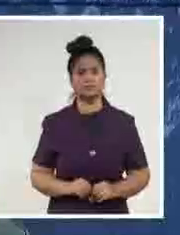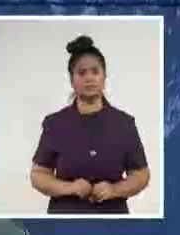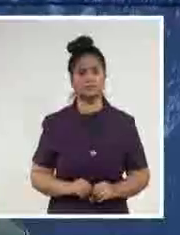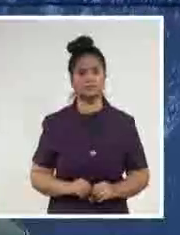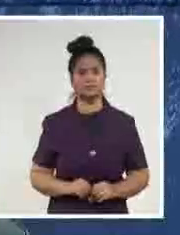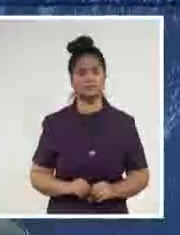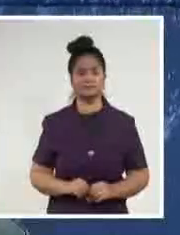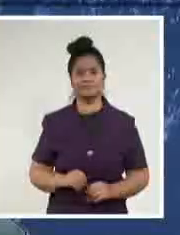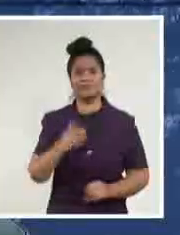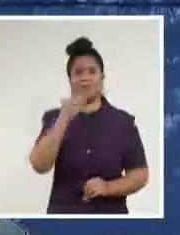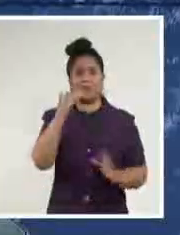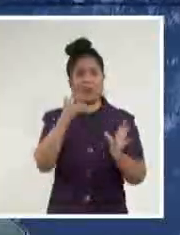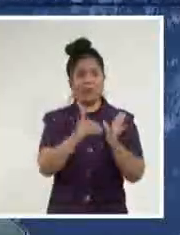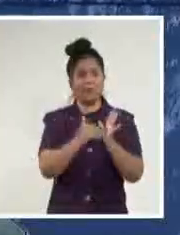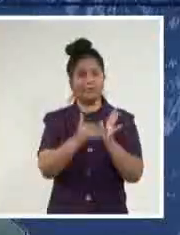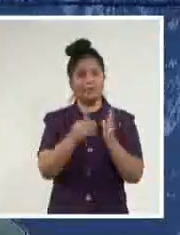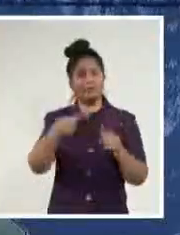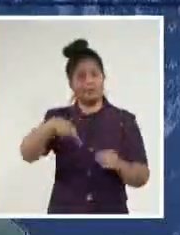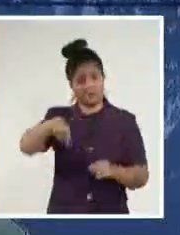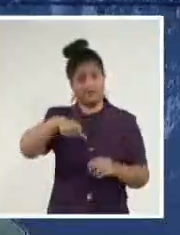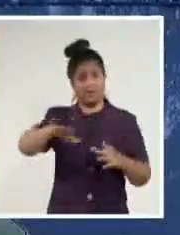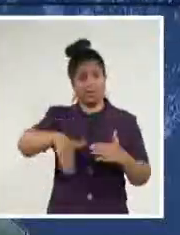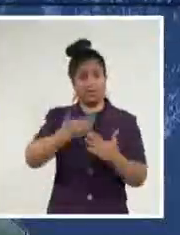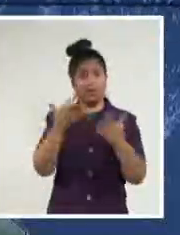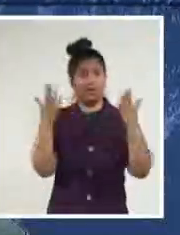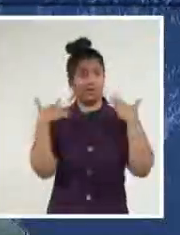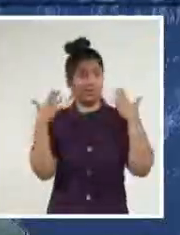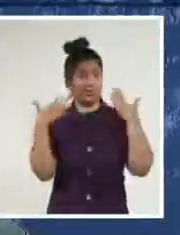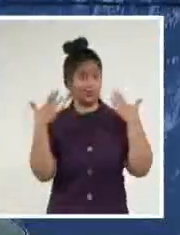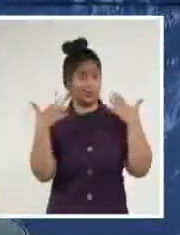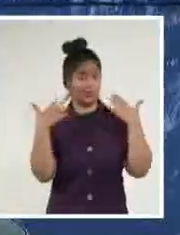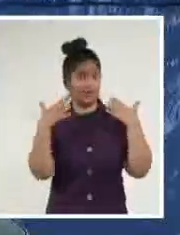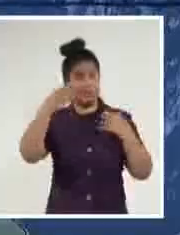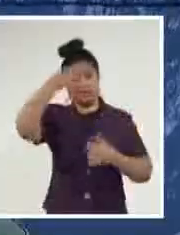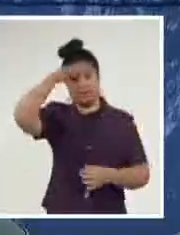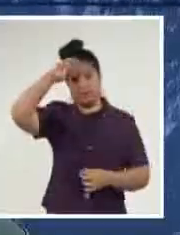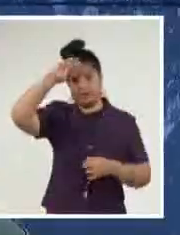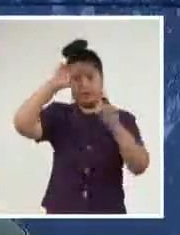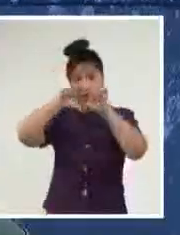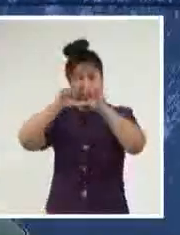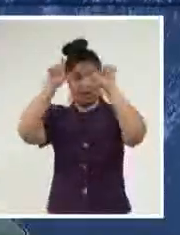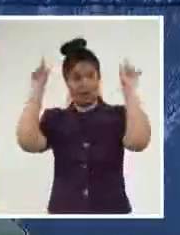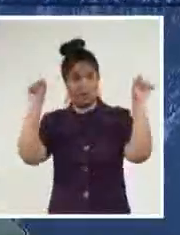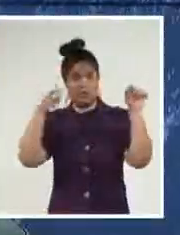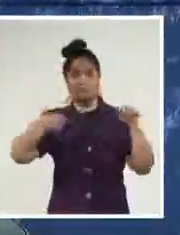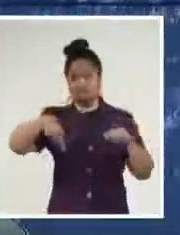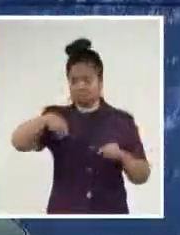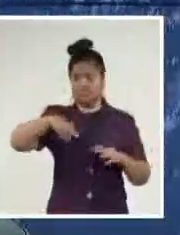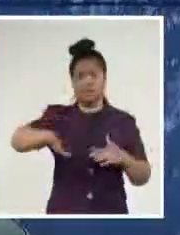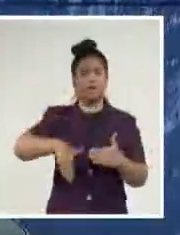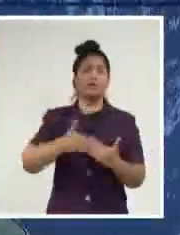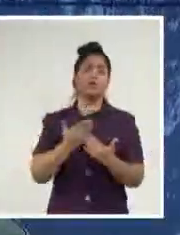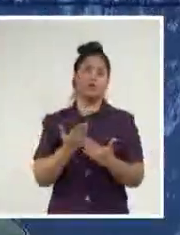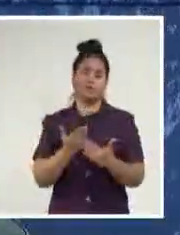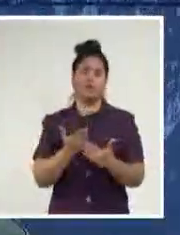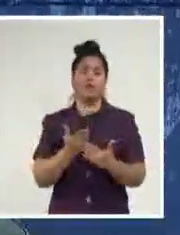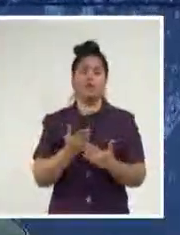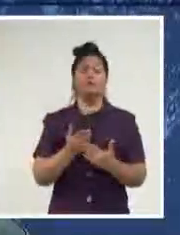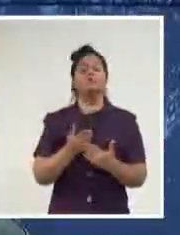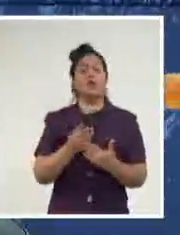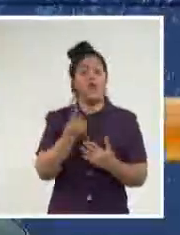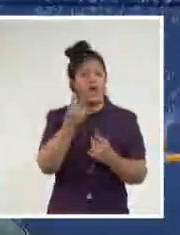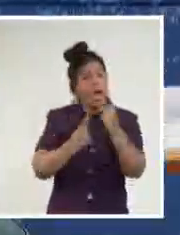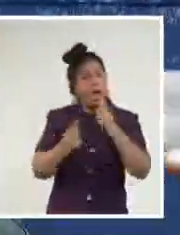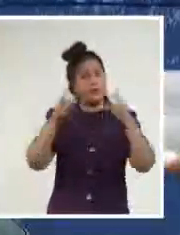Buenas tardes. Calor y régimen de pocas precipitaciones caracterizan las condiciones del tiempo por estos días sobre Cuba y sus mares adyacentes. Solo ocurren algunas lluvias